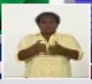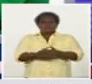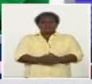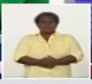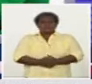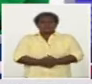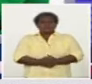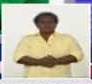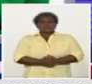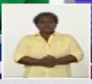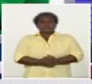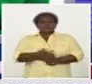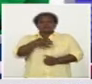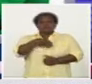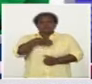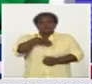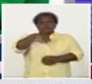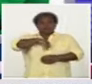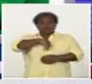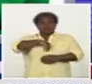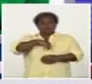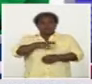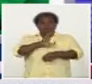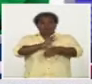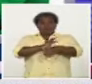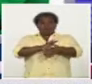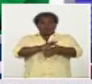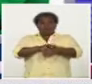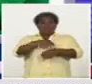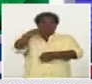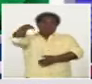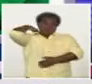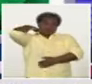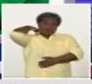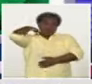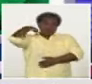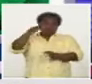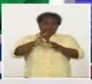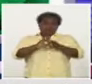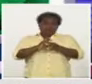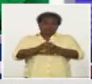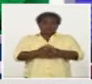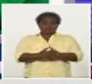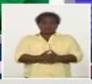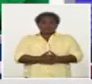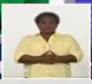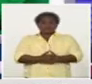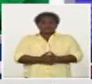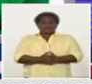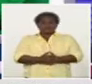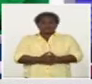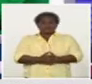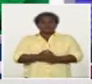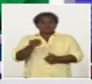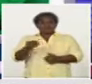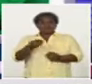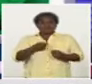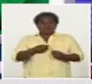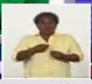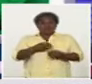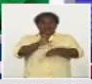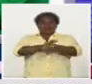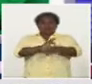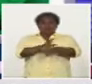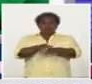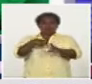paciente tenía sobre todo la enfermedad pulmonar obstructiva crónica, que también hace el pronóstico